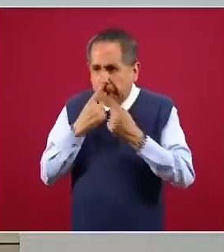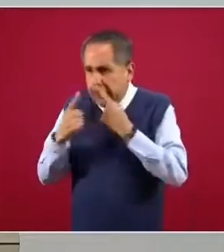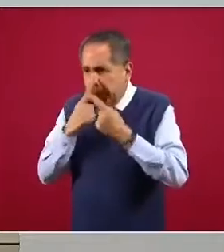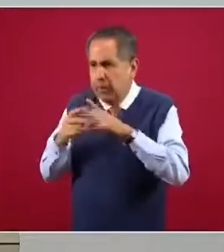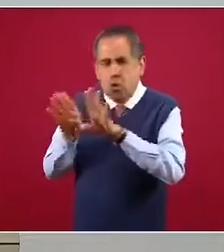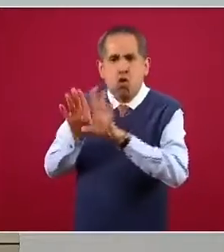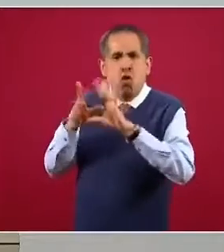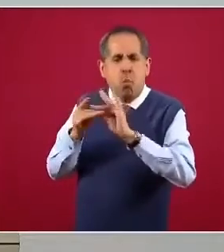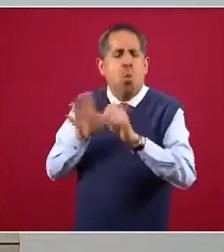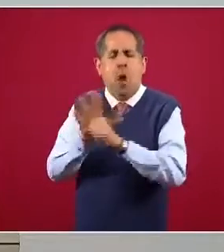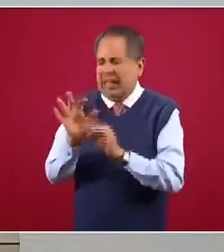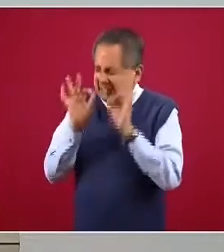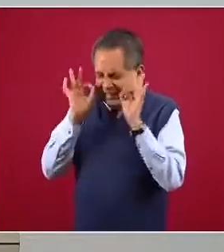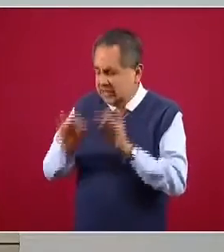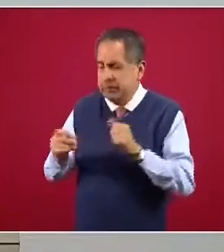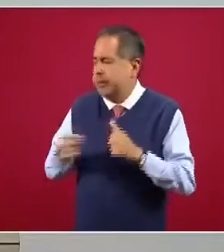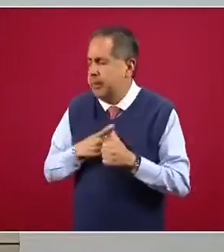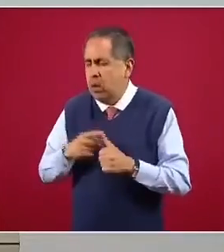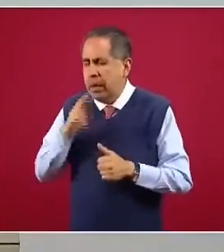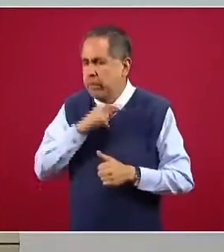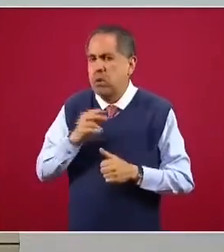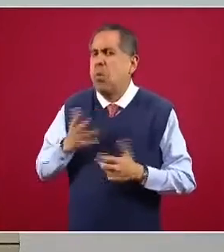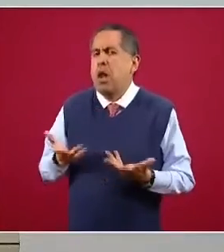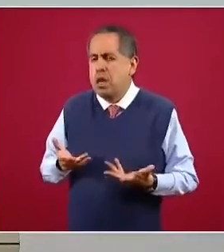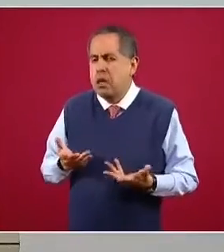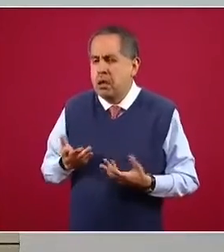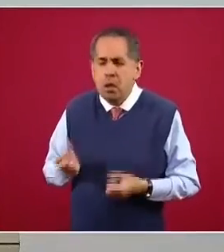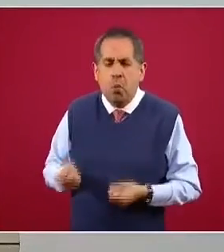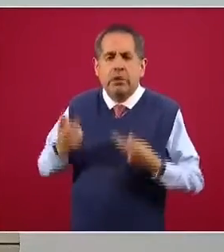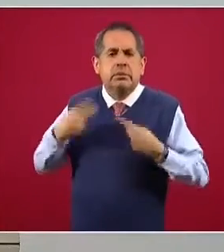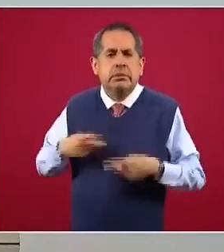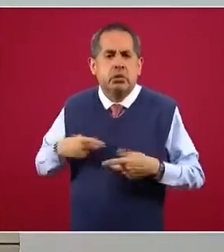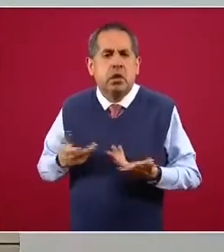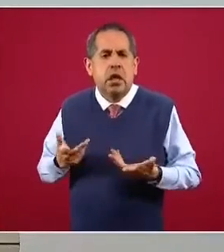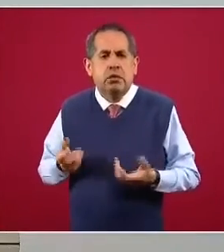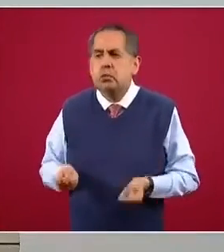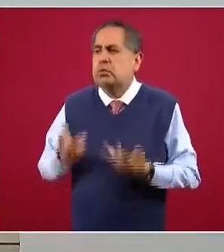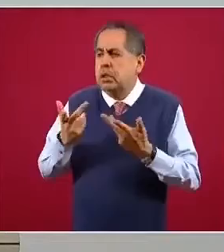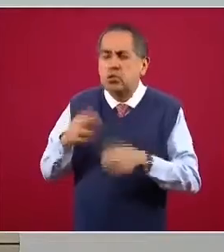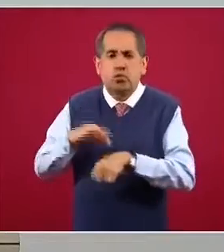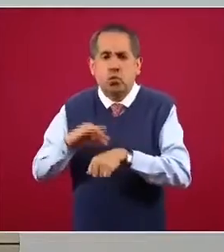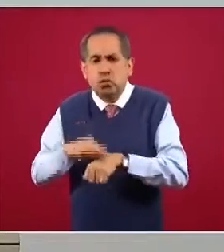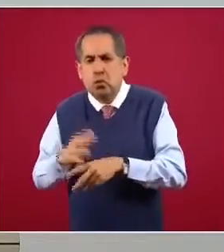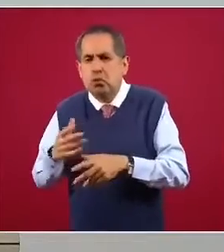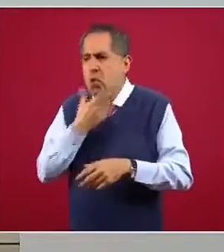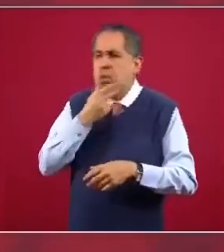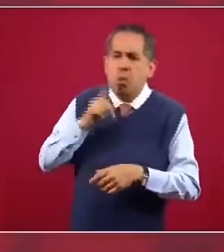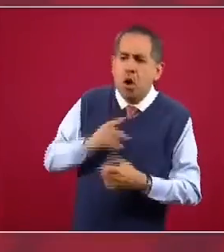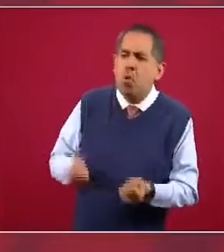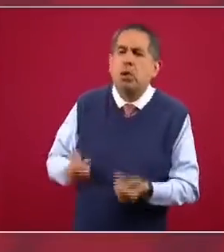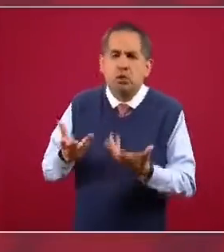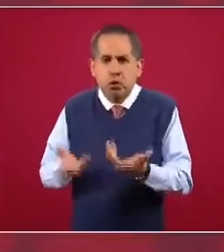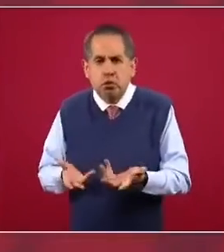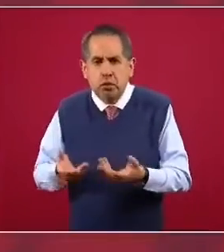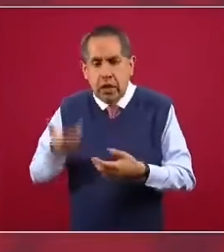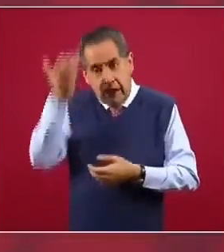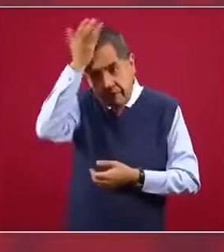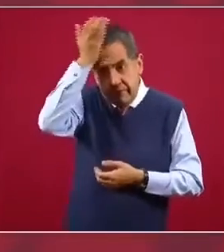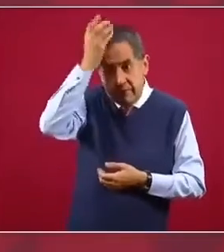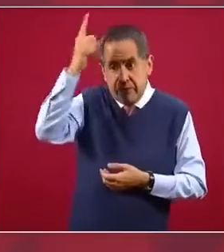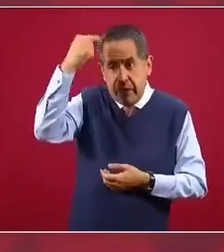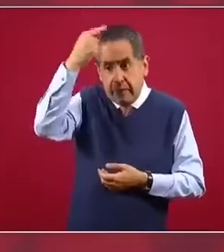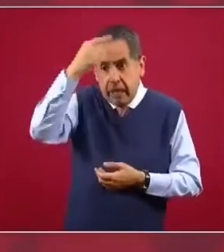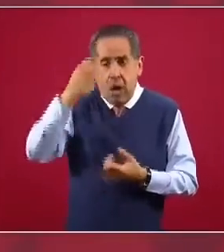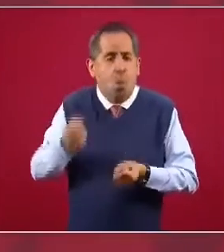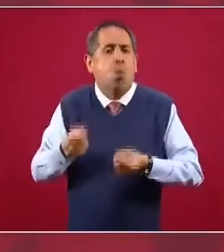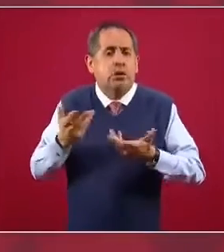definiendo qué es lo que se necesita en el primer nivel, cuántas personas hay, cuántos médicos y médicas hay, qué enfermeras, promotores